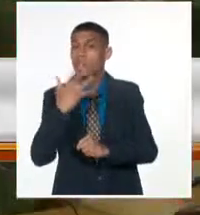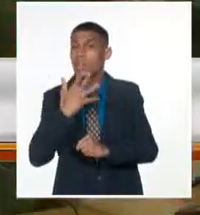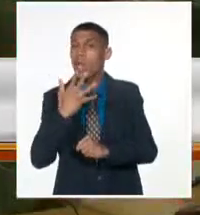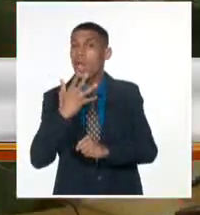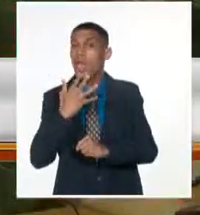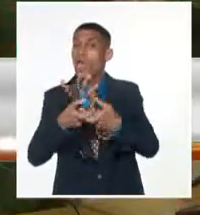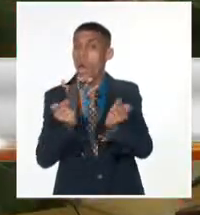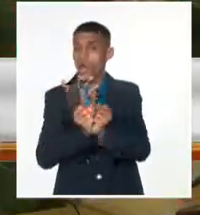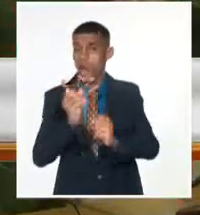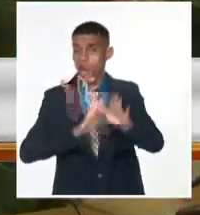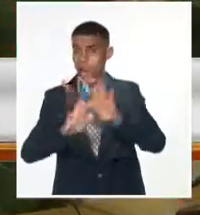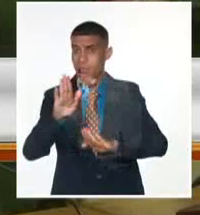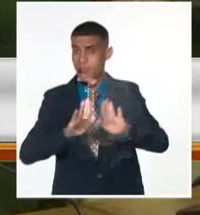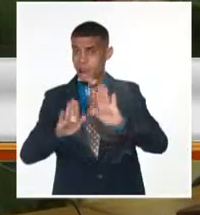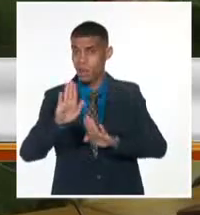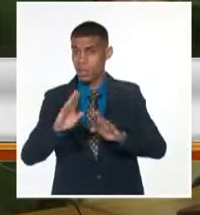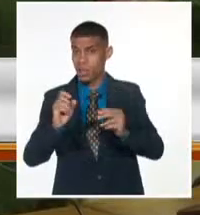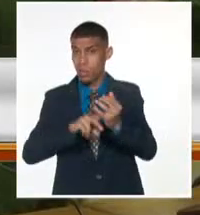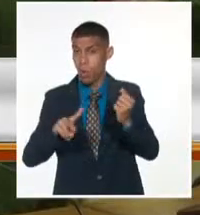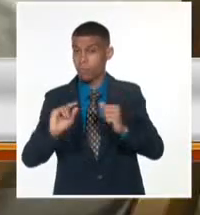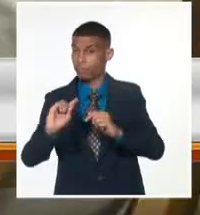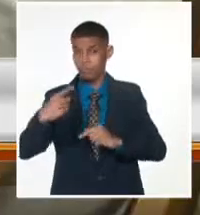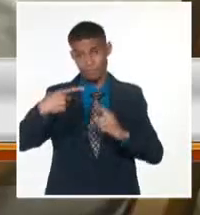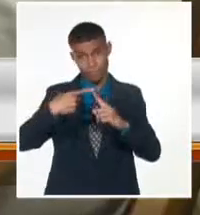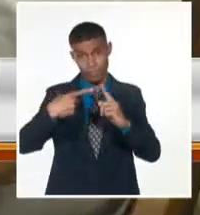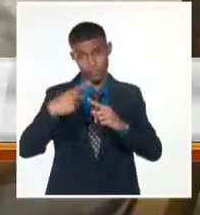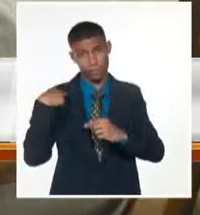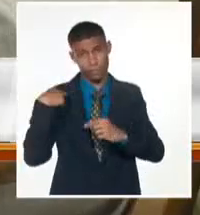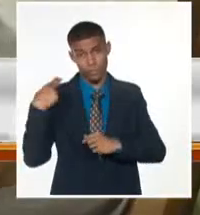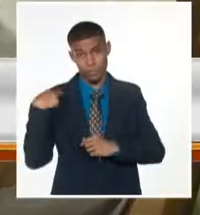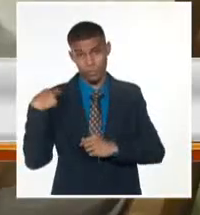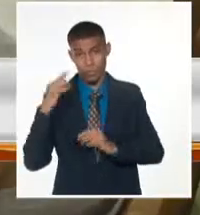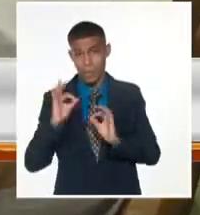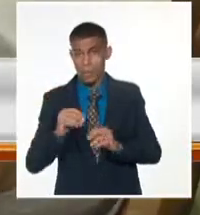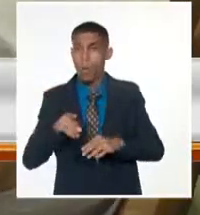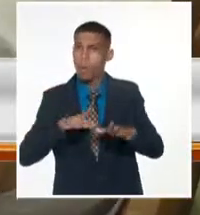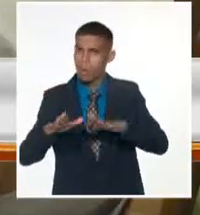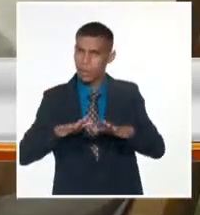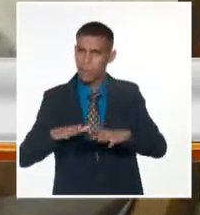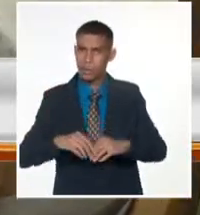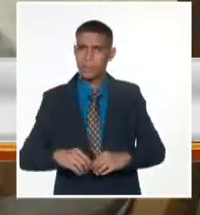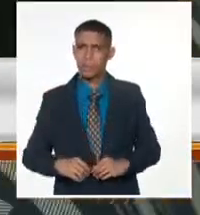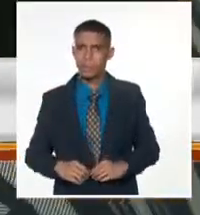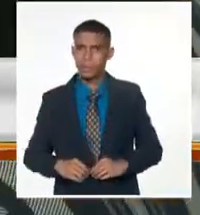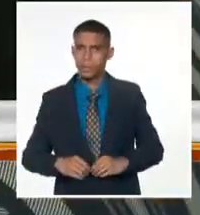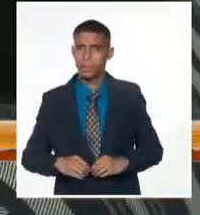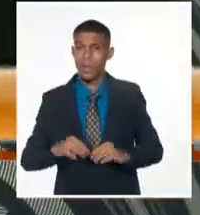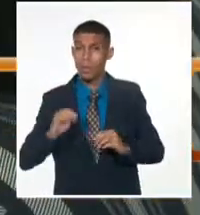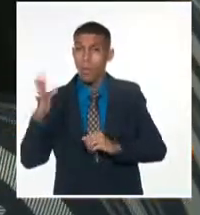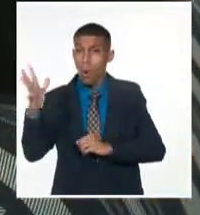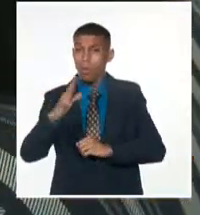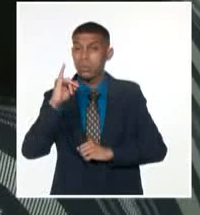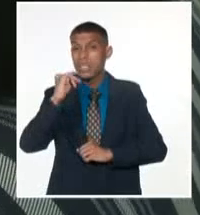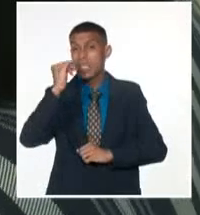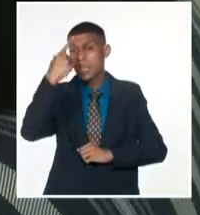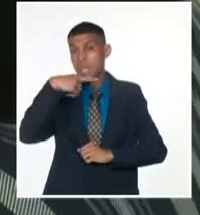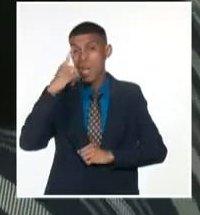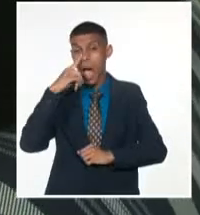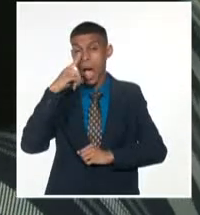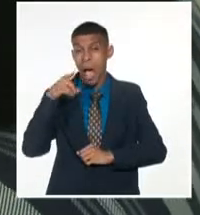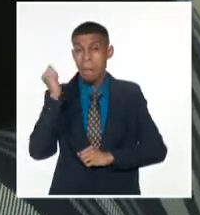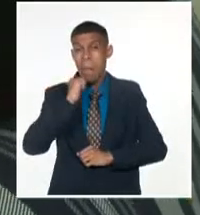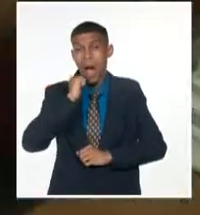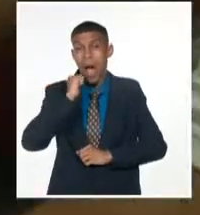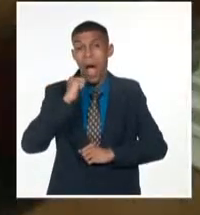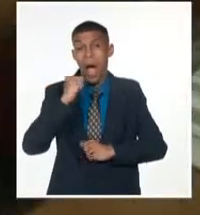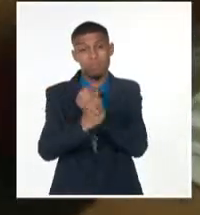de Defensa Provincial son eslabones imprescindibles en esa preparación. El huracán Ian, entre los más destructivos de la